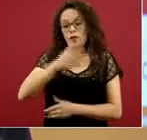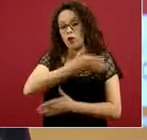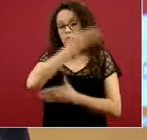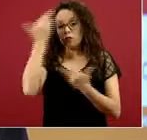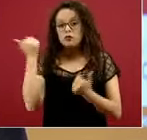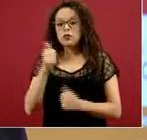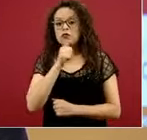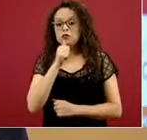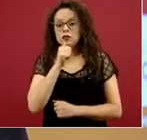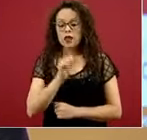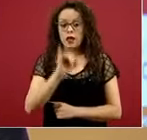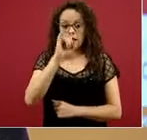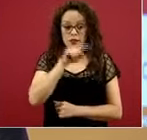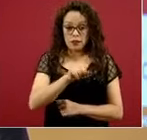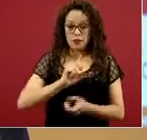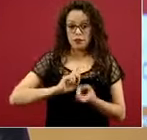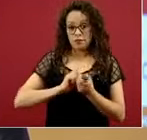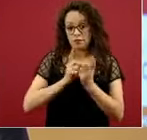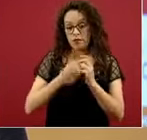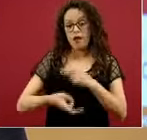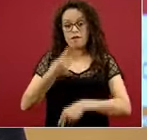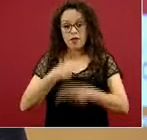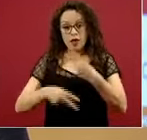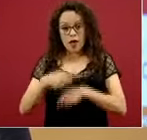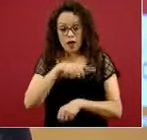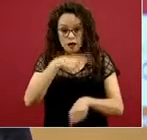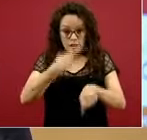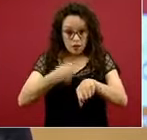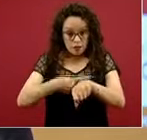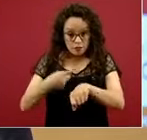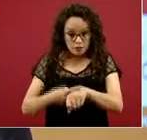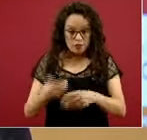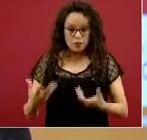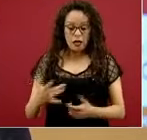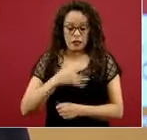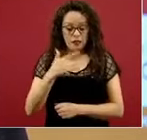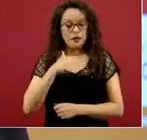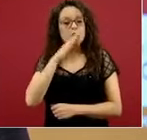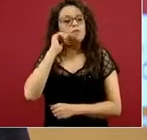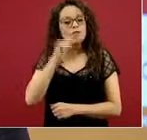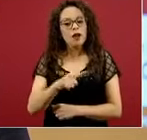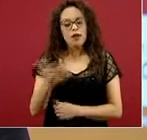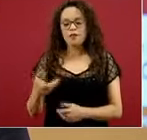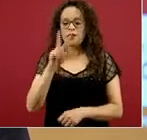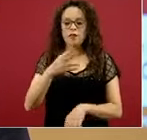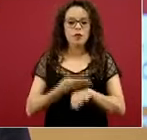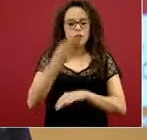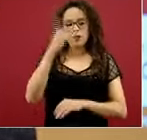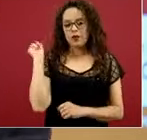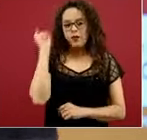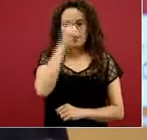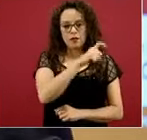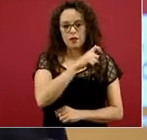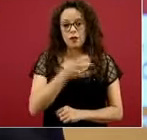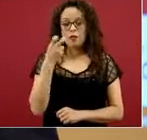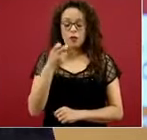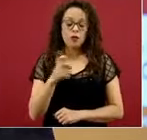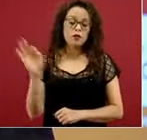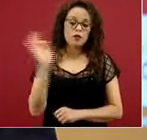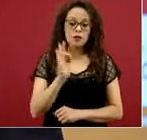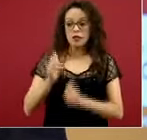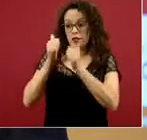persona en algún momento va a desarrollar la enfermedad, va a desarrollar síntomas, es muy difícil. Entonces, si se mantiene